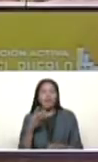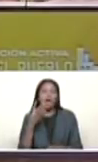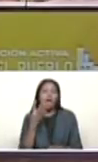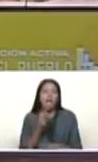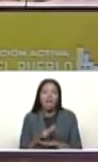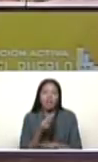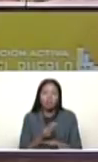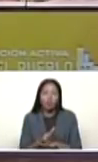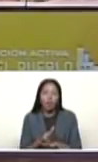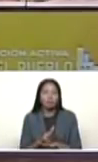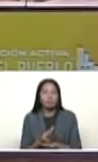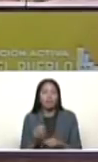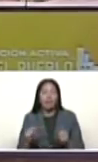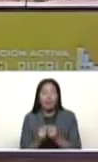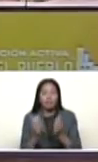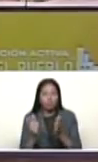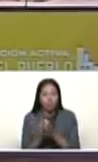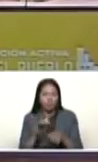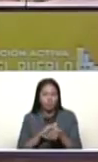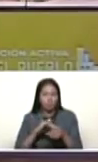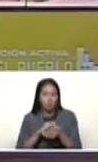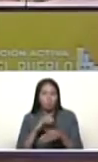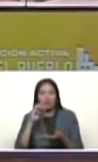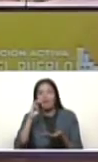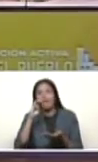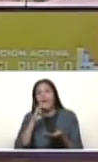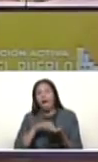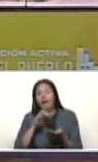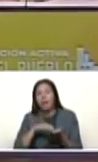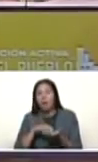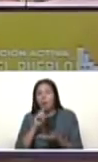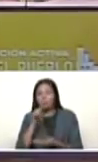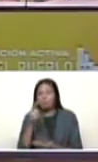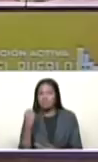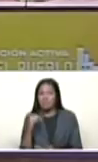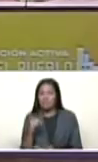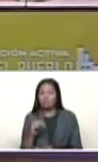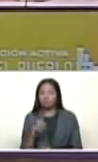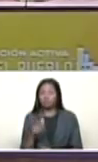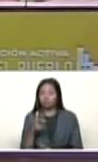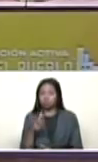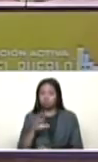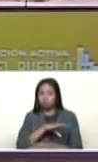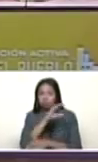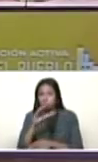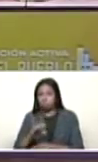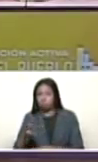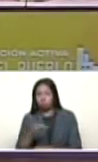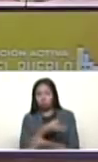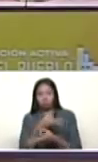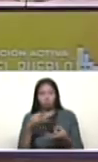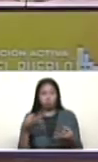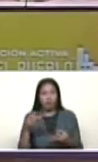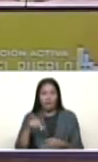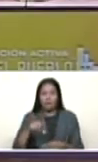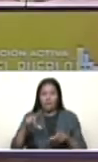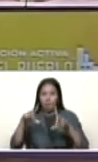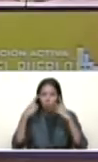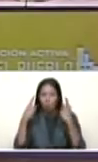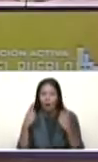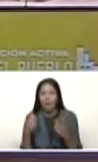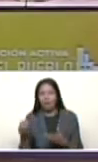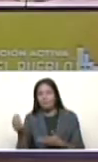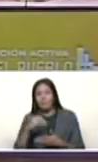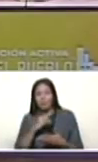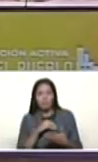Macuro, en Aragua. La Aragua tiene tremenda costa. Aquí en La Guaira, producir